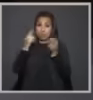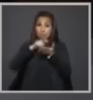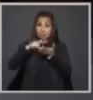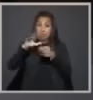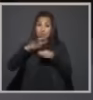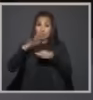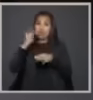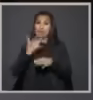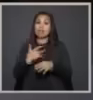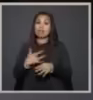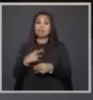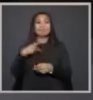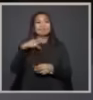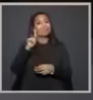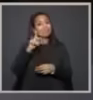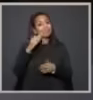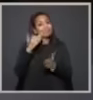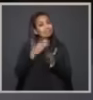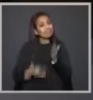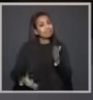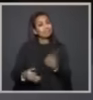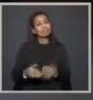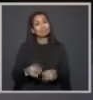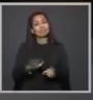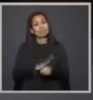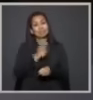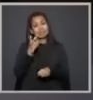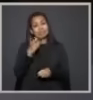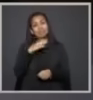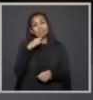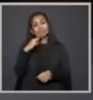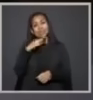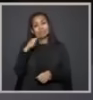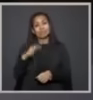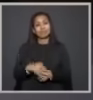insisto, por la corrupción. Porque a estos